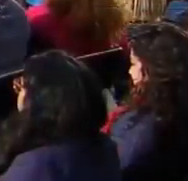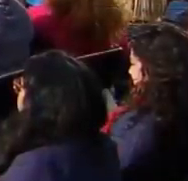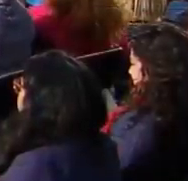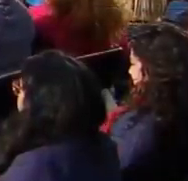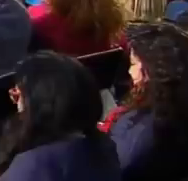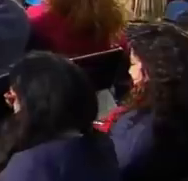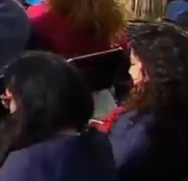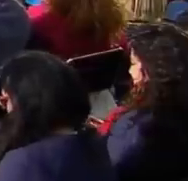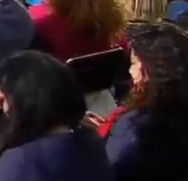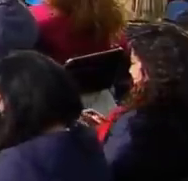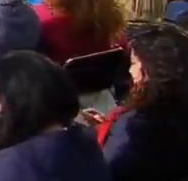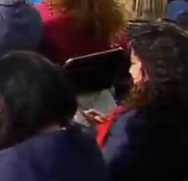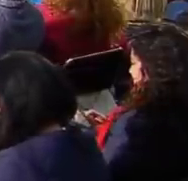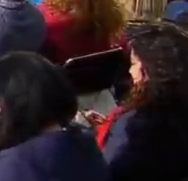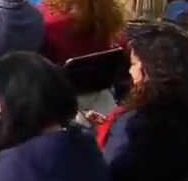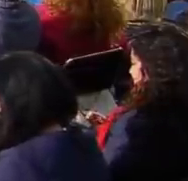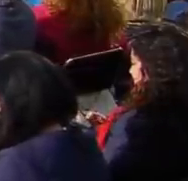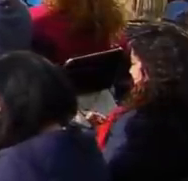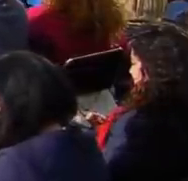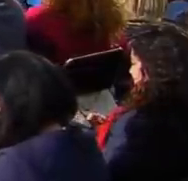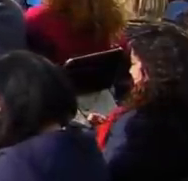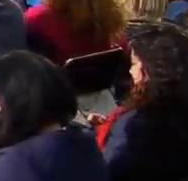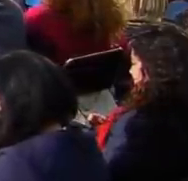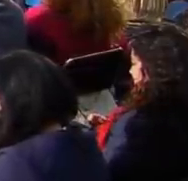y espirituales,